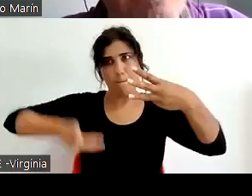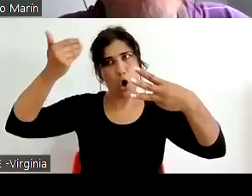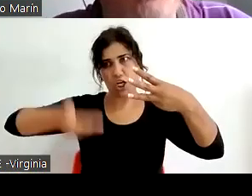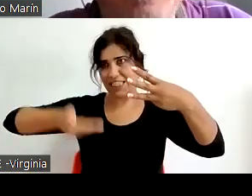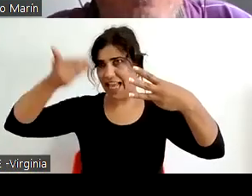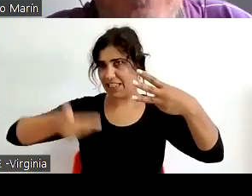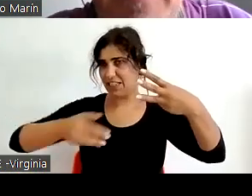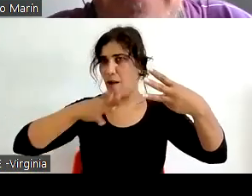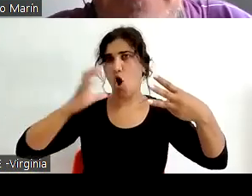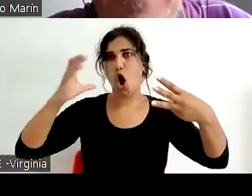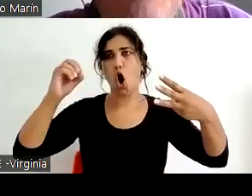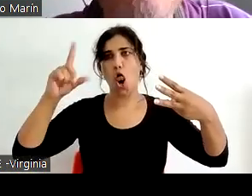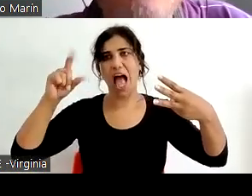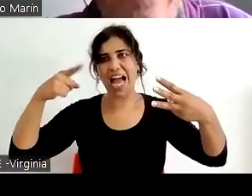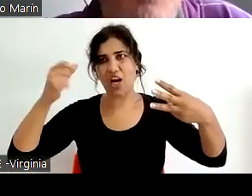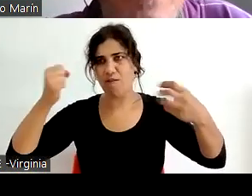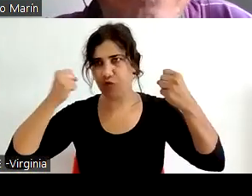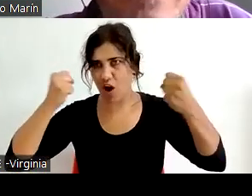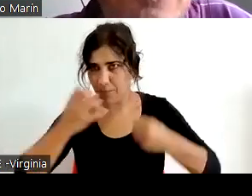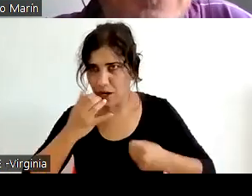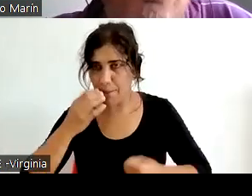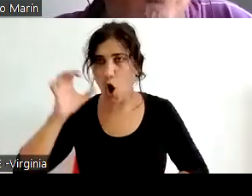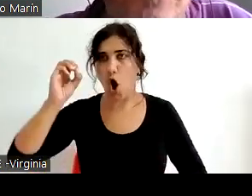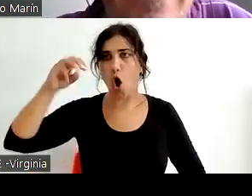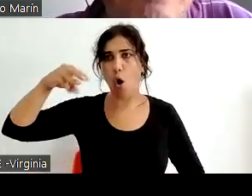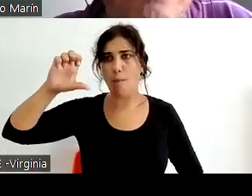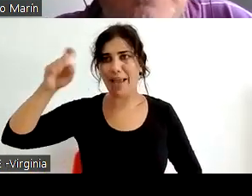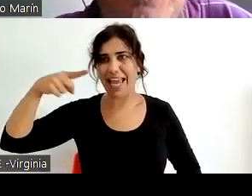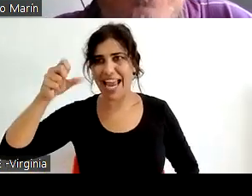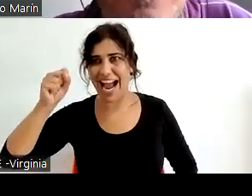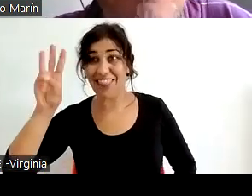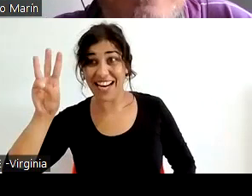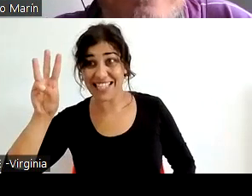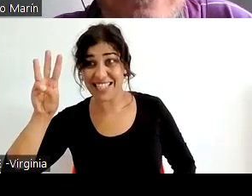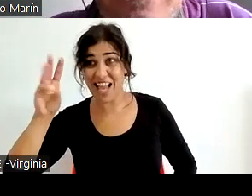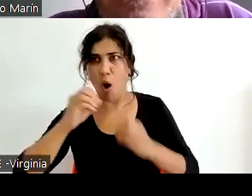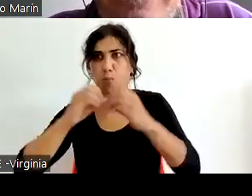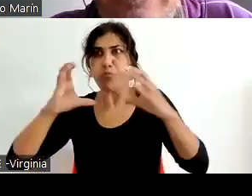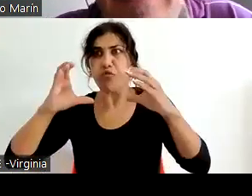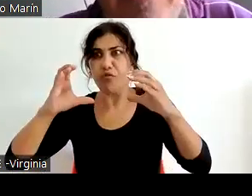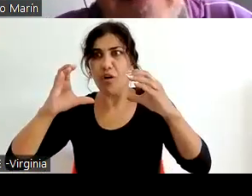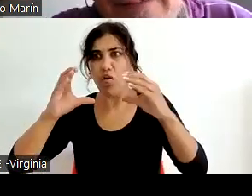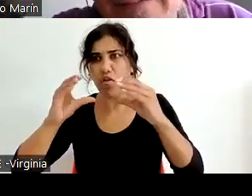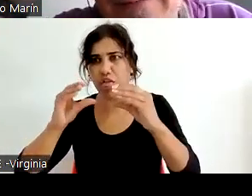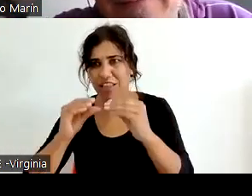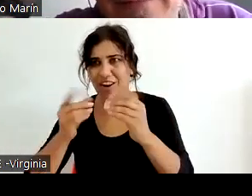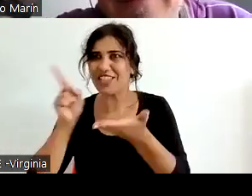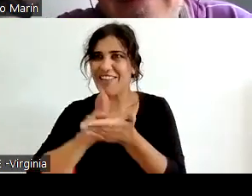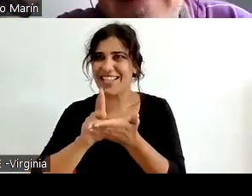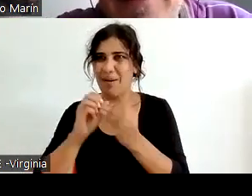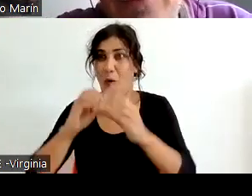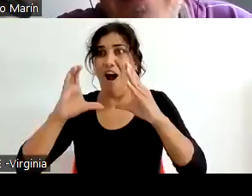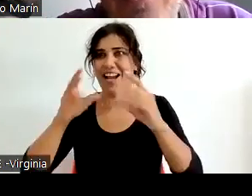de colágeno, por ejemplo, está implicado. El omega 3, que es nuestro gran antiinflamatorio a nivel, las